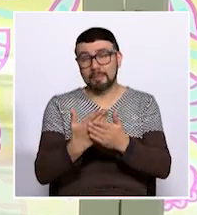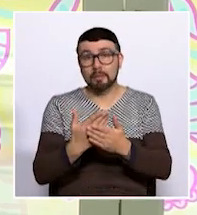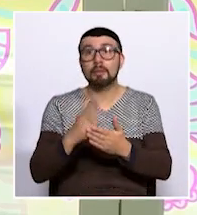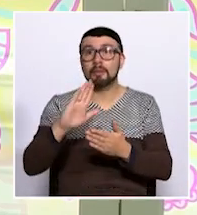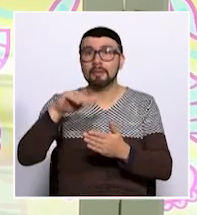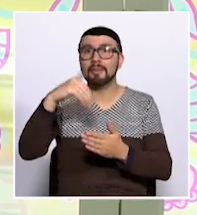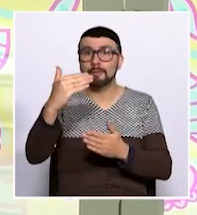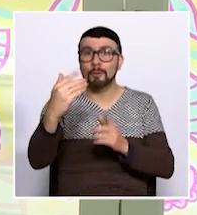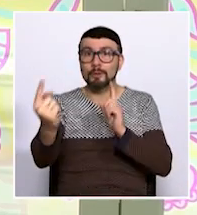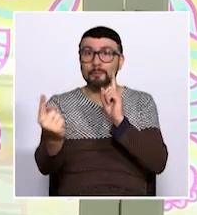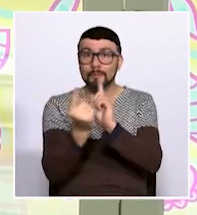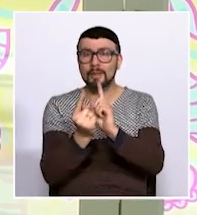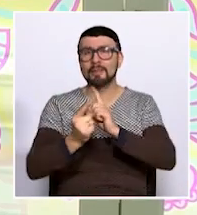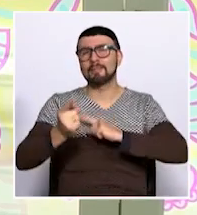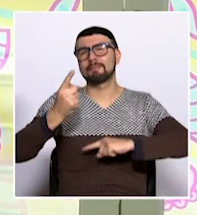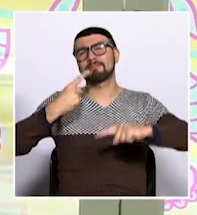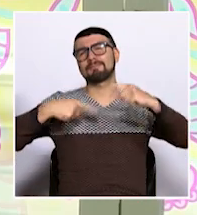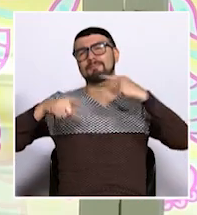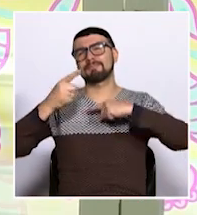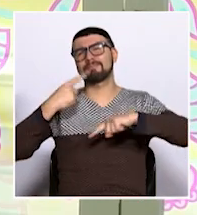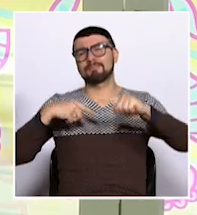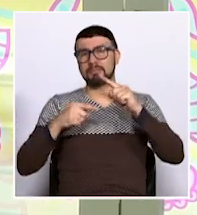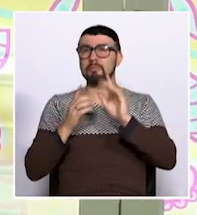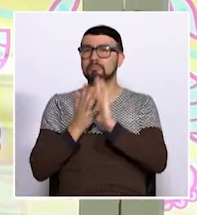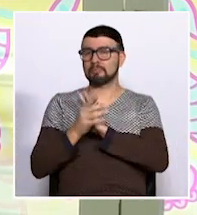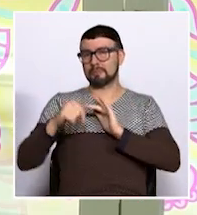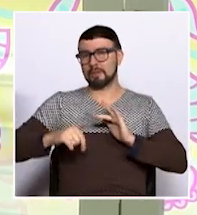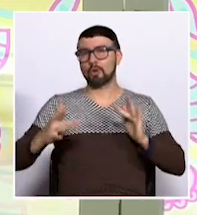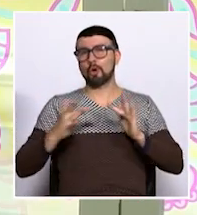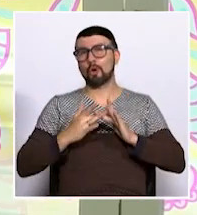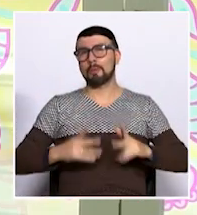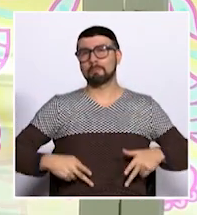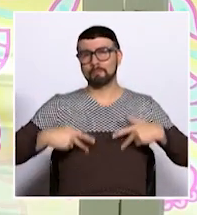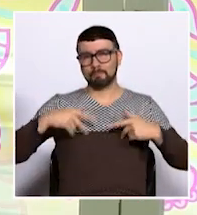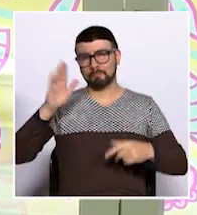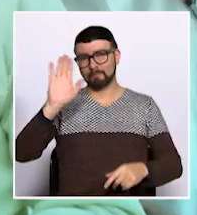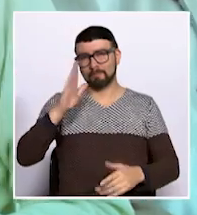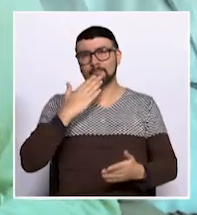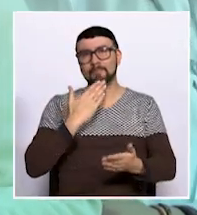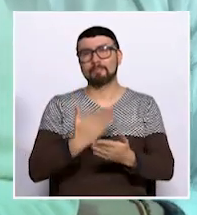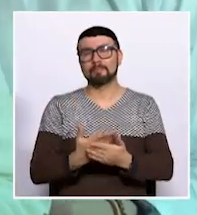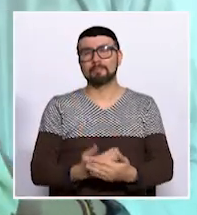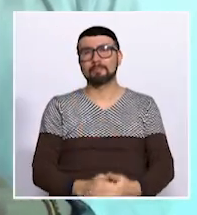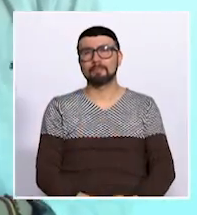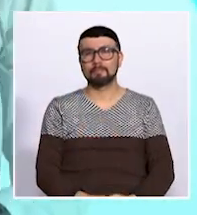en una próxima emisión de Conexión Vital. Muchísimas gracias.